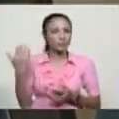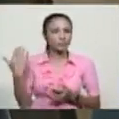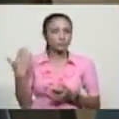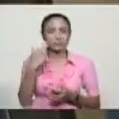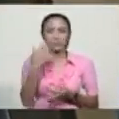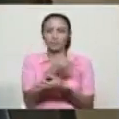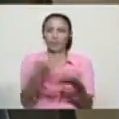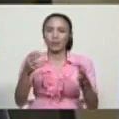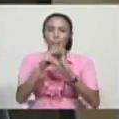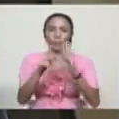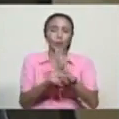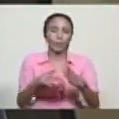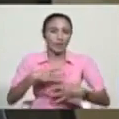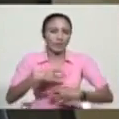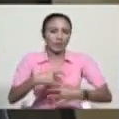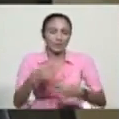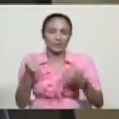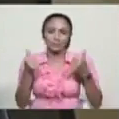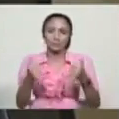Excelente, interesantísimo.